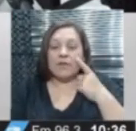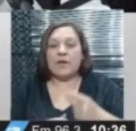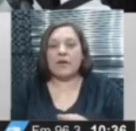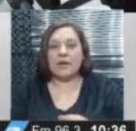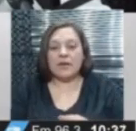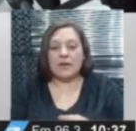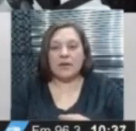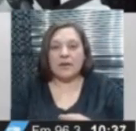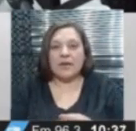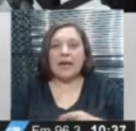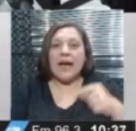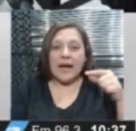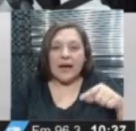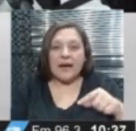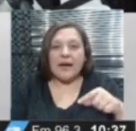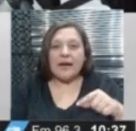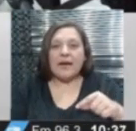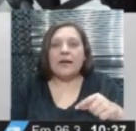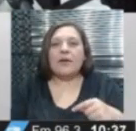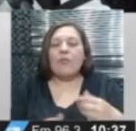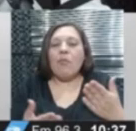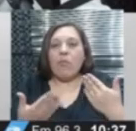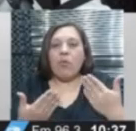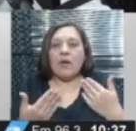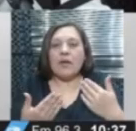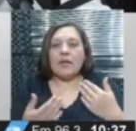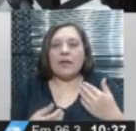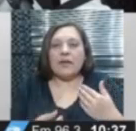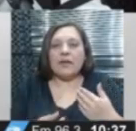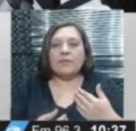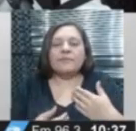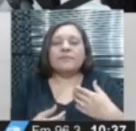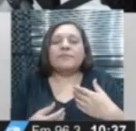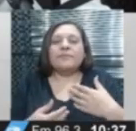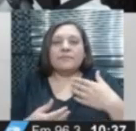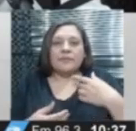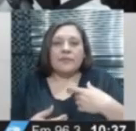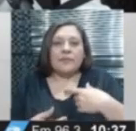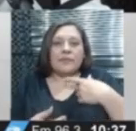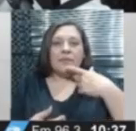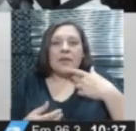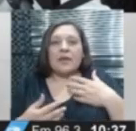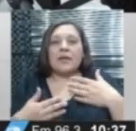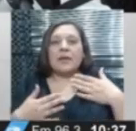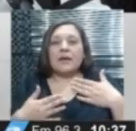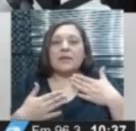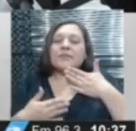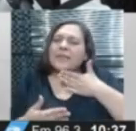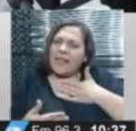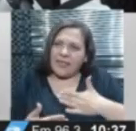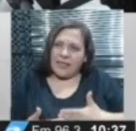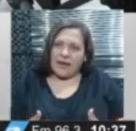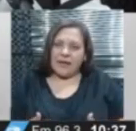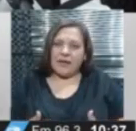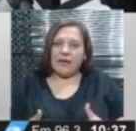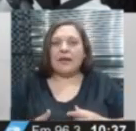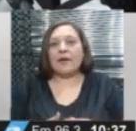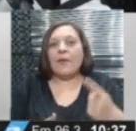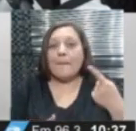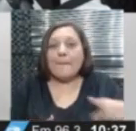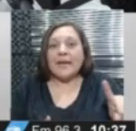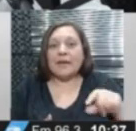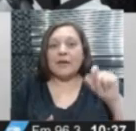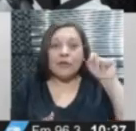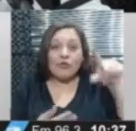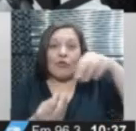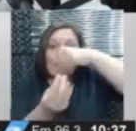tranquilos porque hoy eh senegal digamos ahora está como el el país está como más revuelto con respecto a